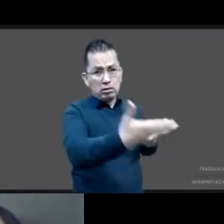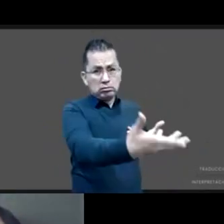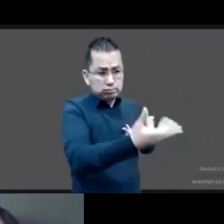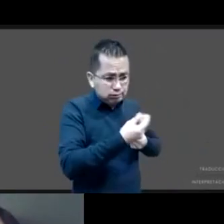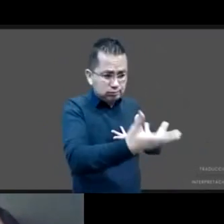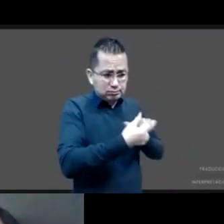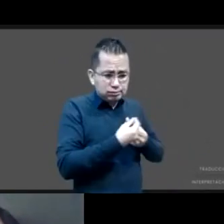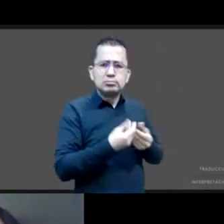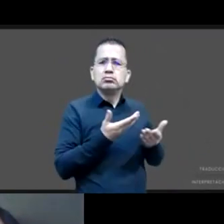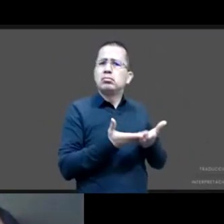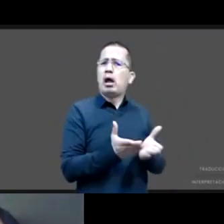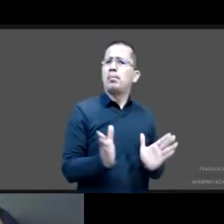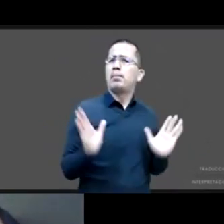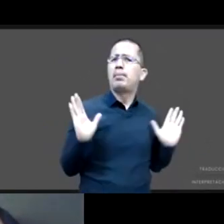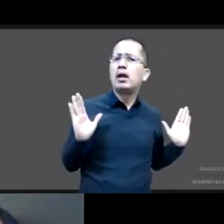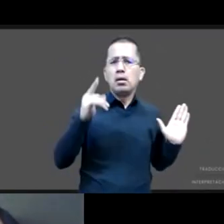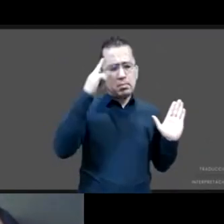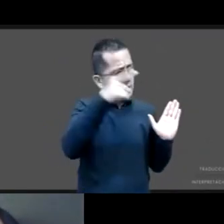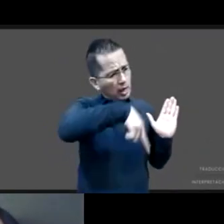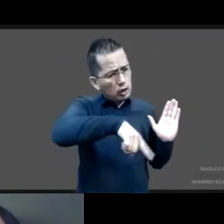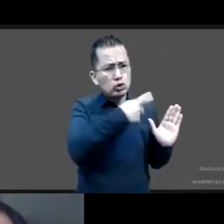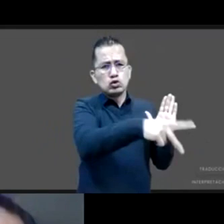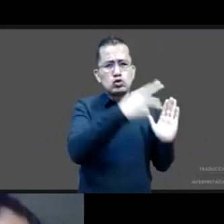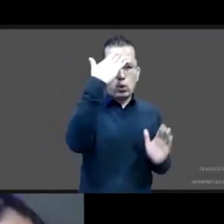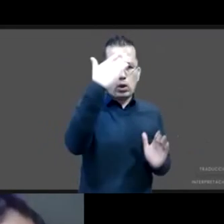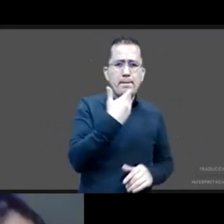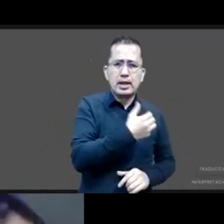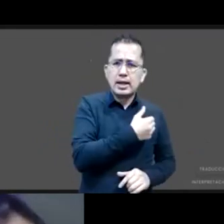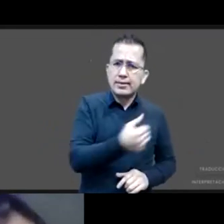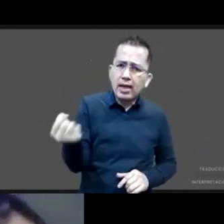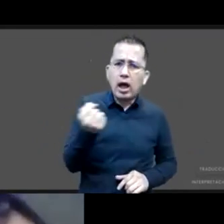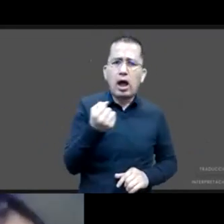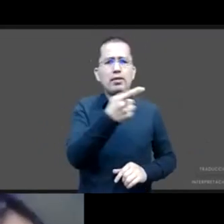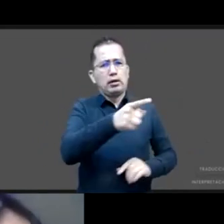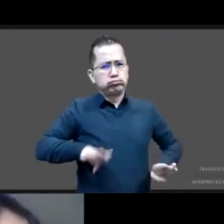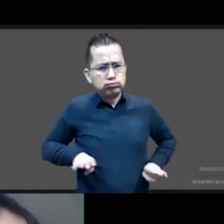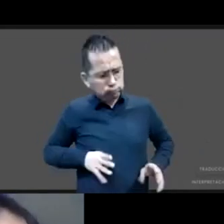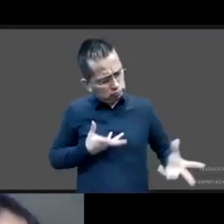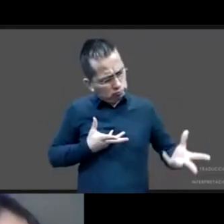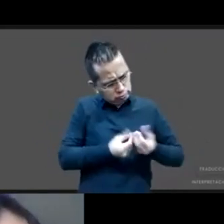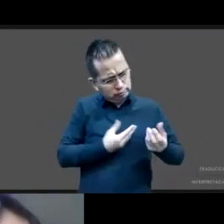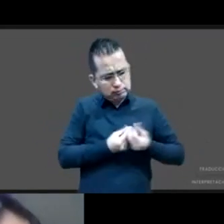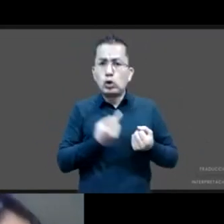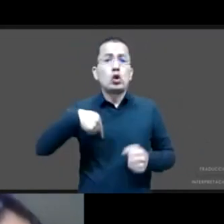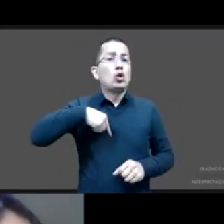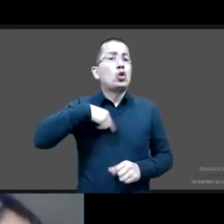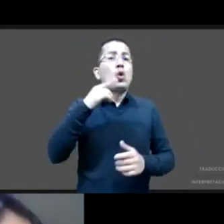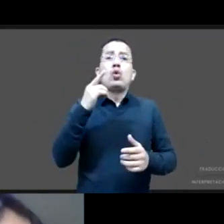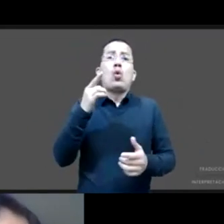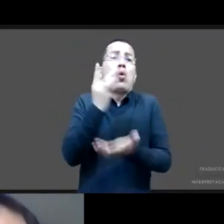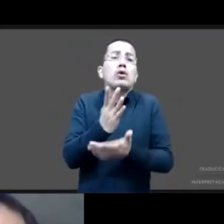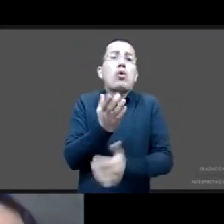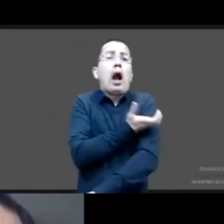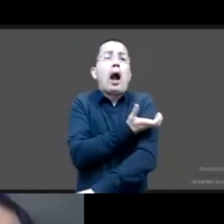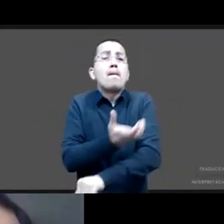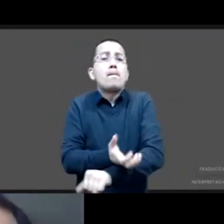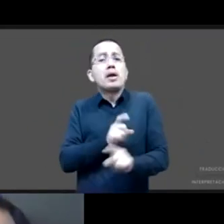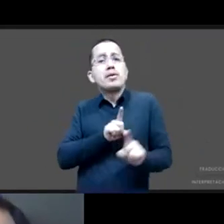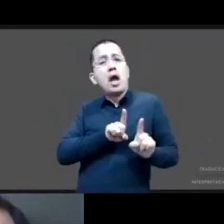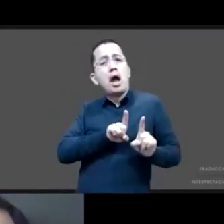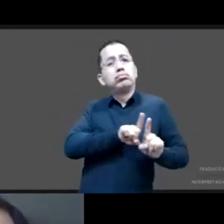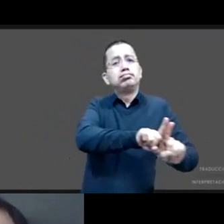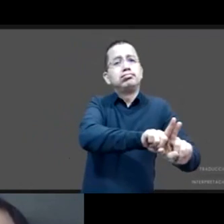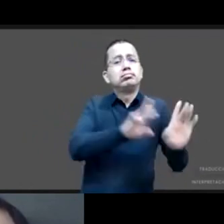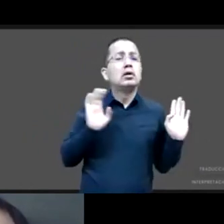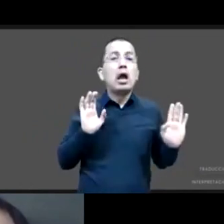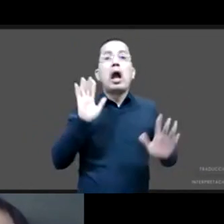capacidades y acompañemos esos procesos de una manera personal a veces es de uno a uno de joven a joven a veces queremos